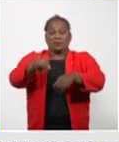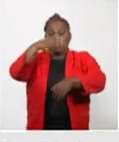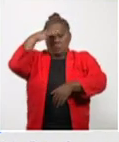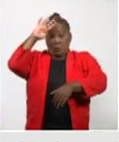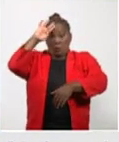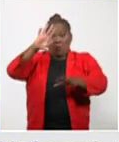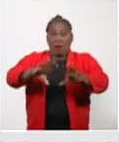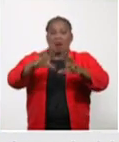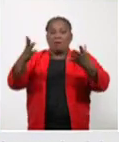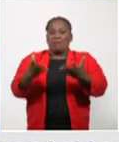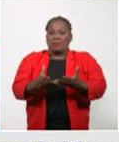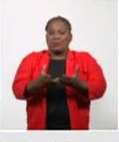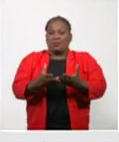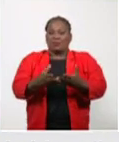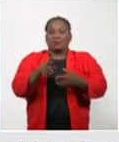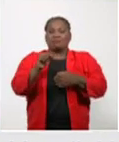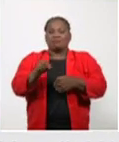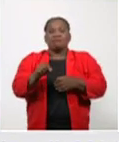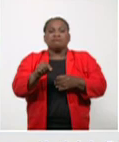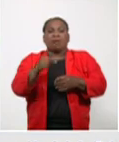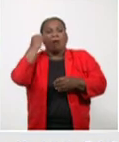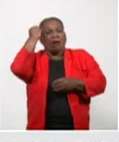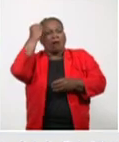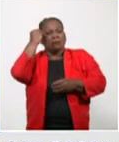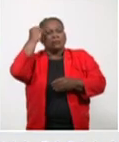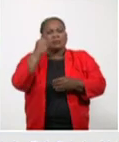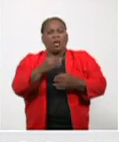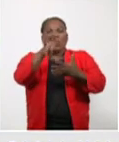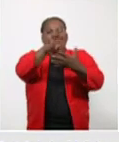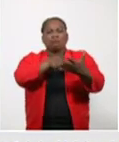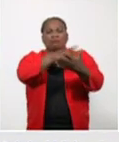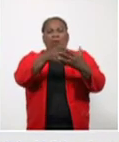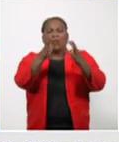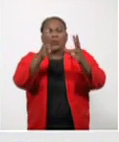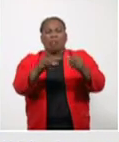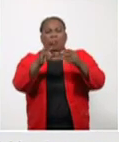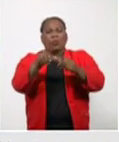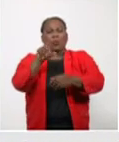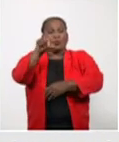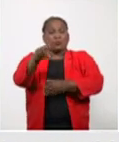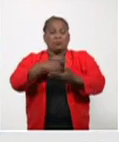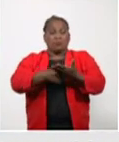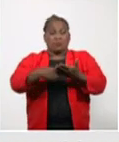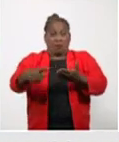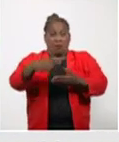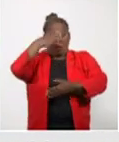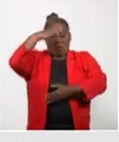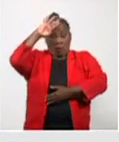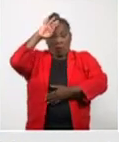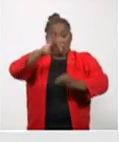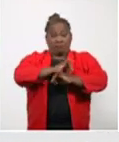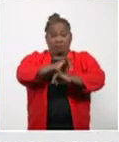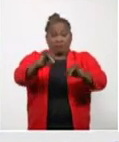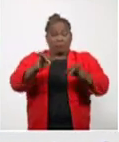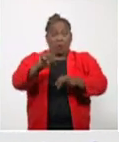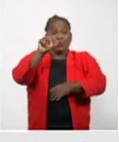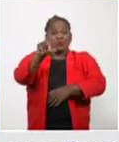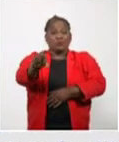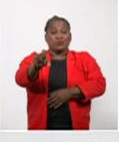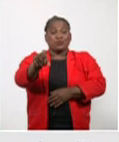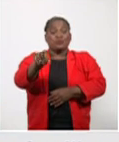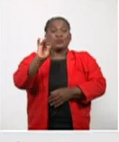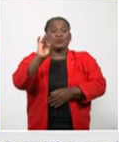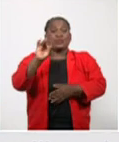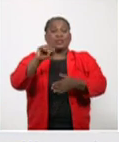mundo. Revisando la estadística de la última semana, Cuba reportó en los últimos 7 días más de